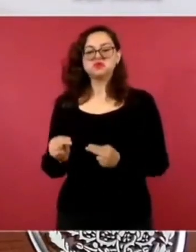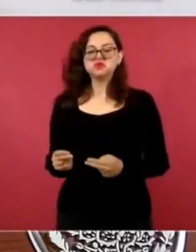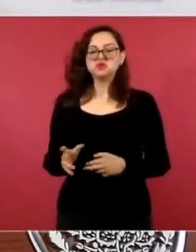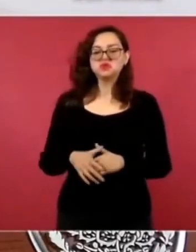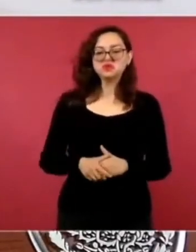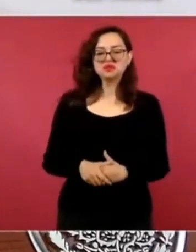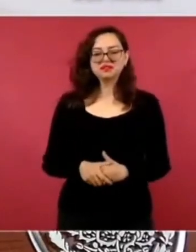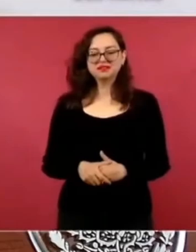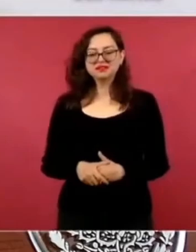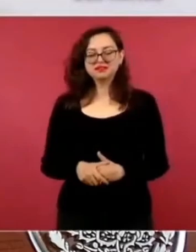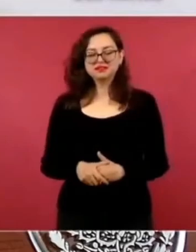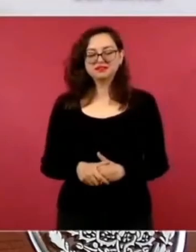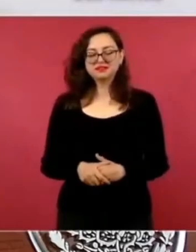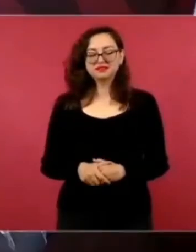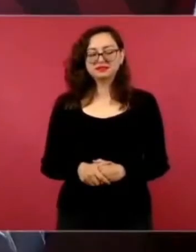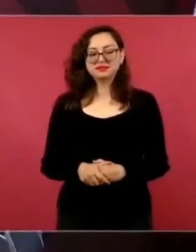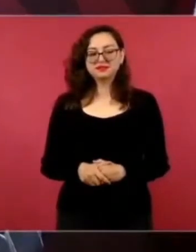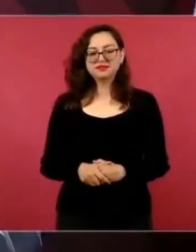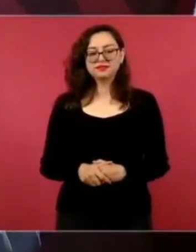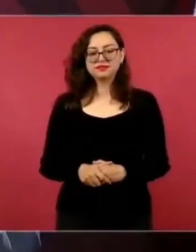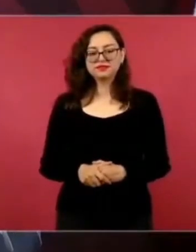Estoy